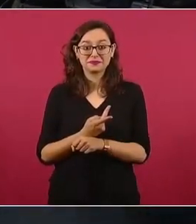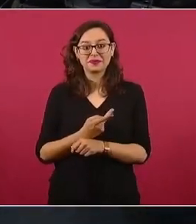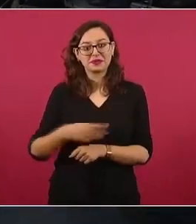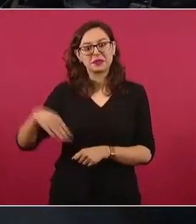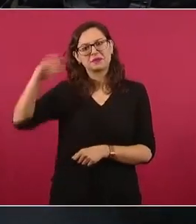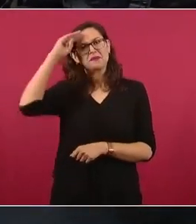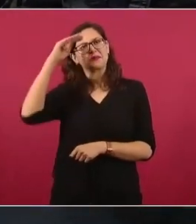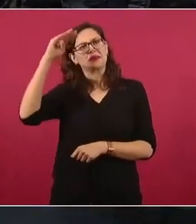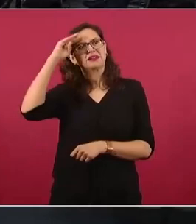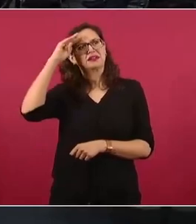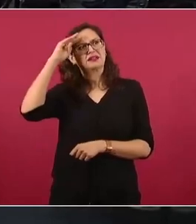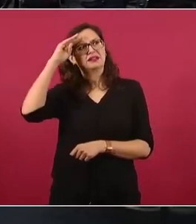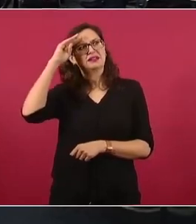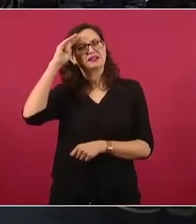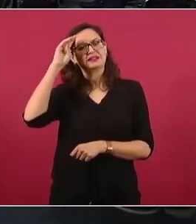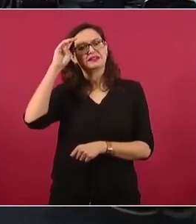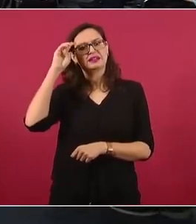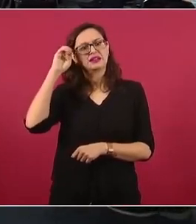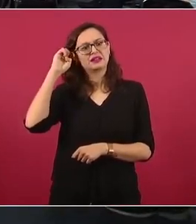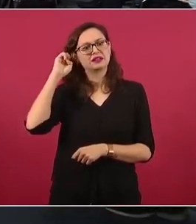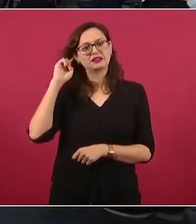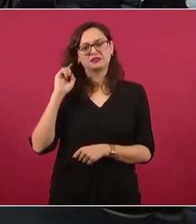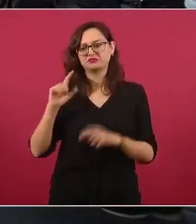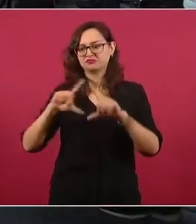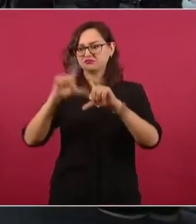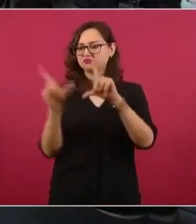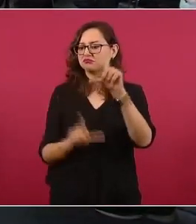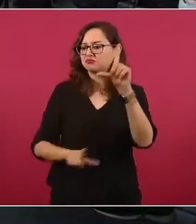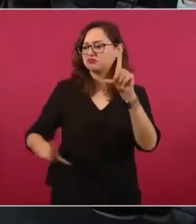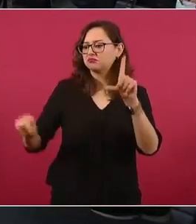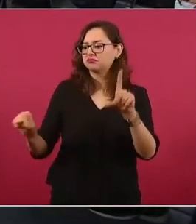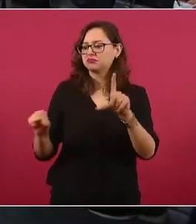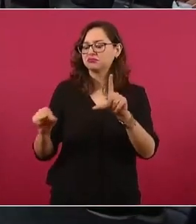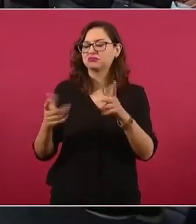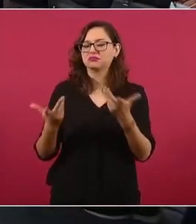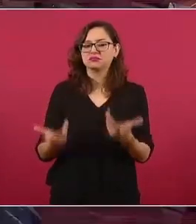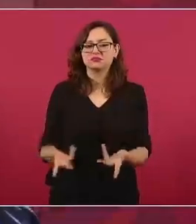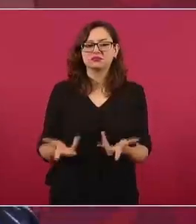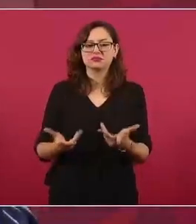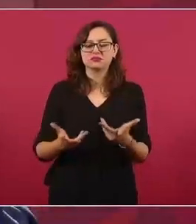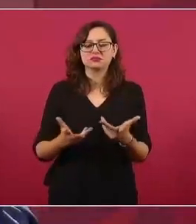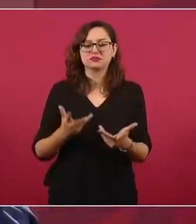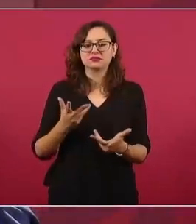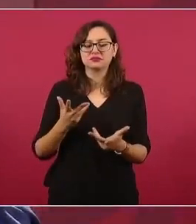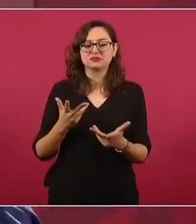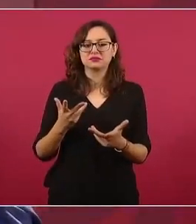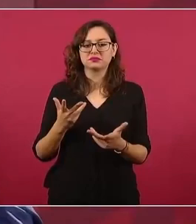O sea, va más allá la propaganda